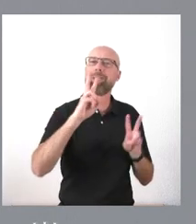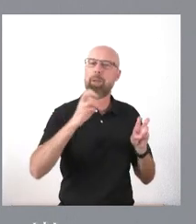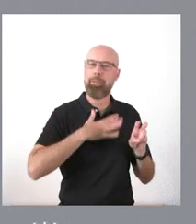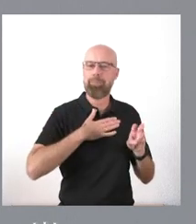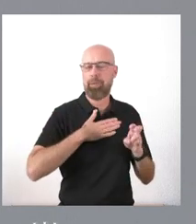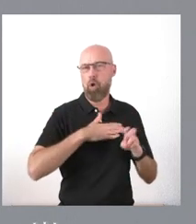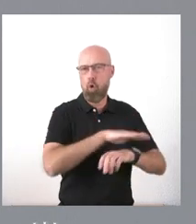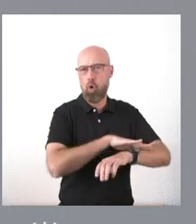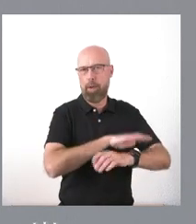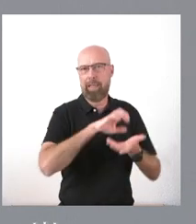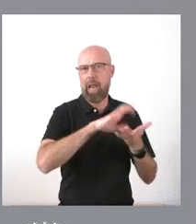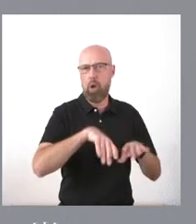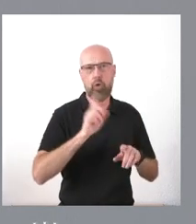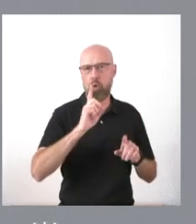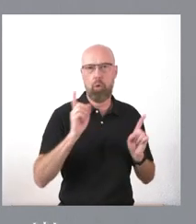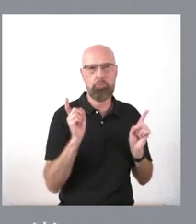le estoy comentando